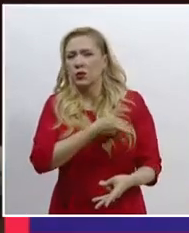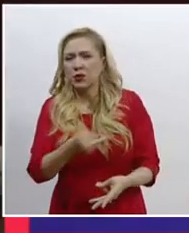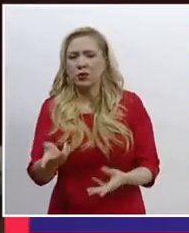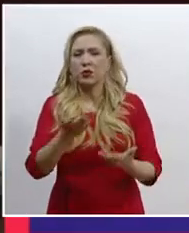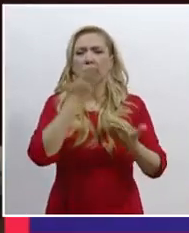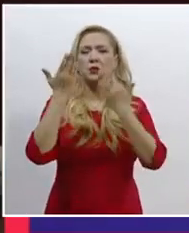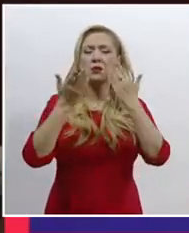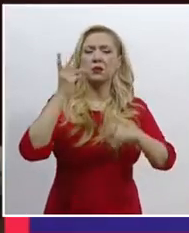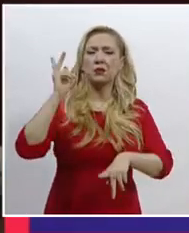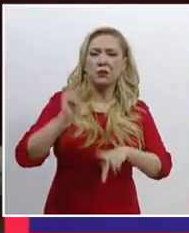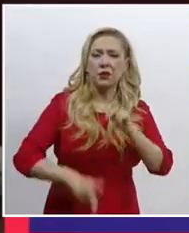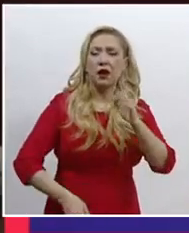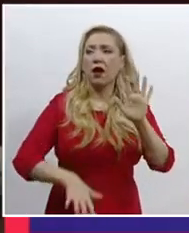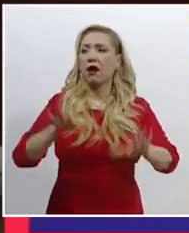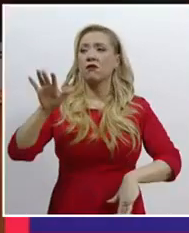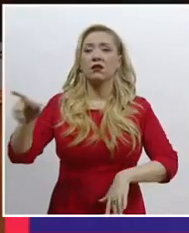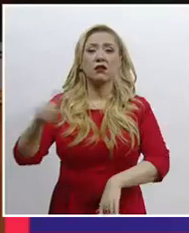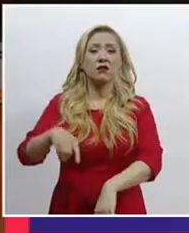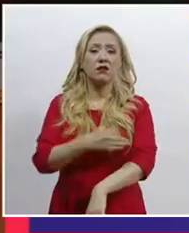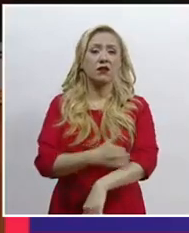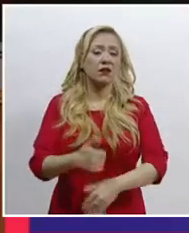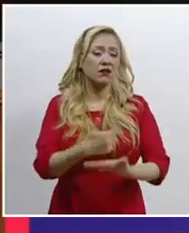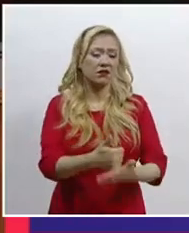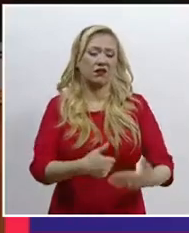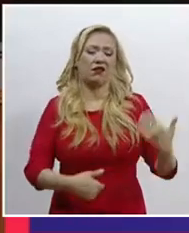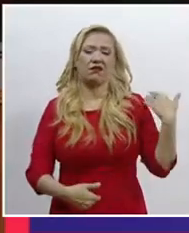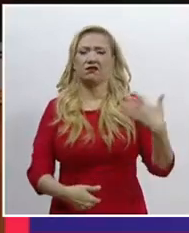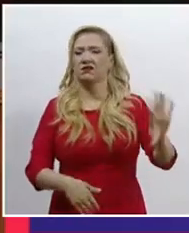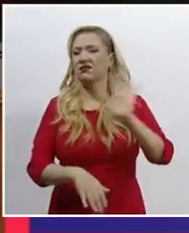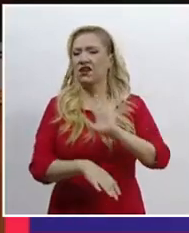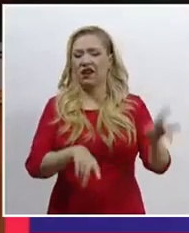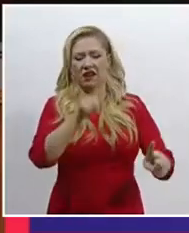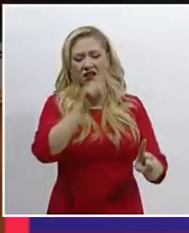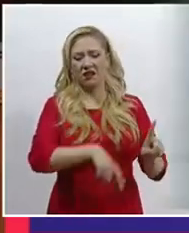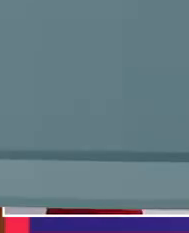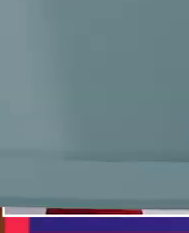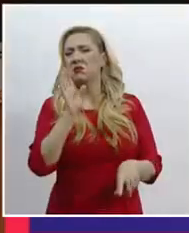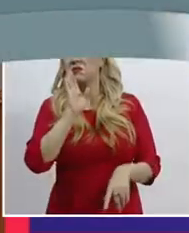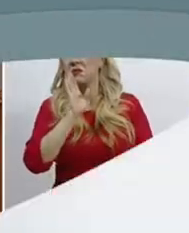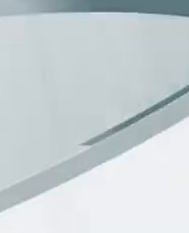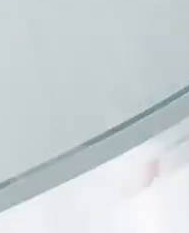sus familias deciden no colaborar debido al estigma social.